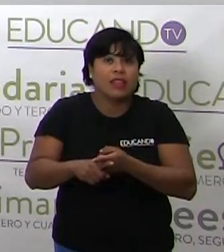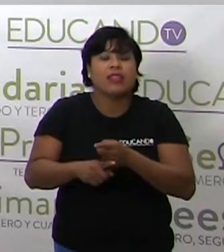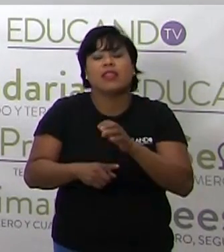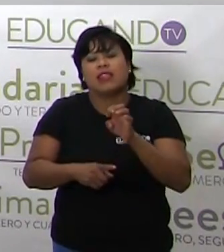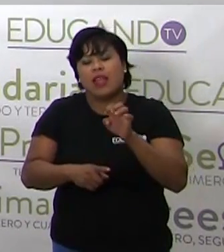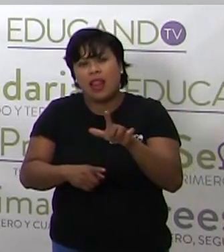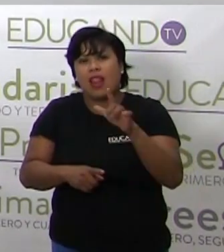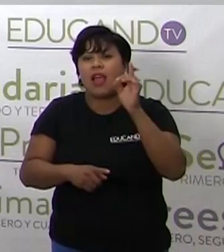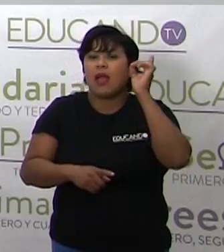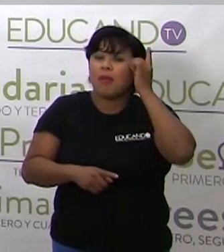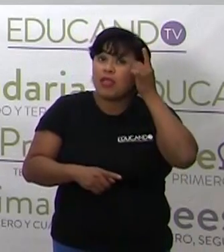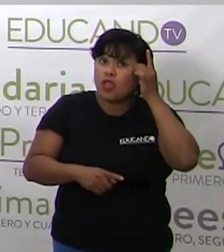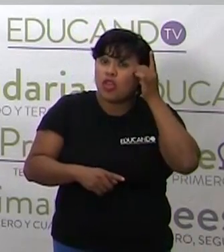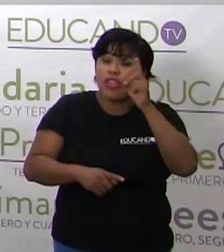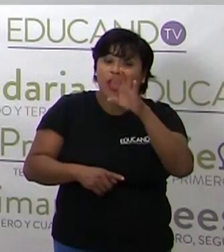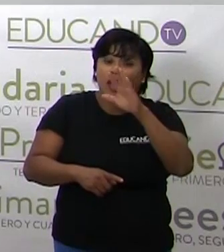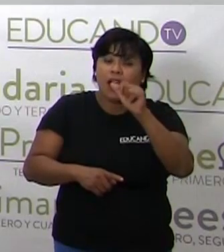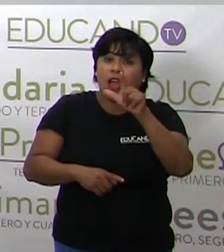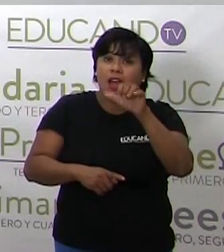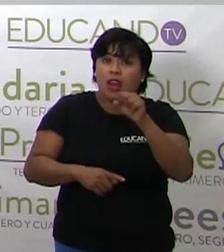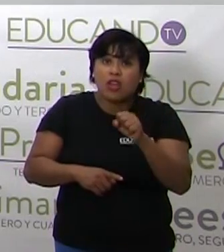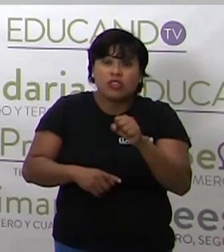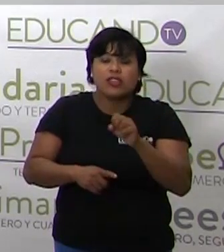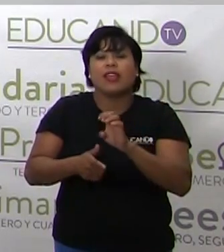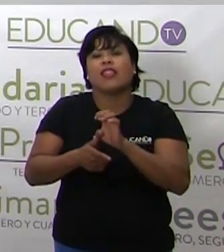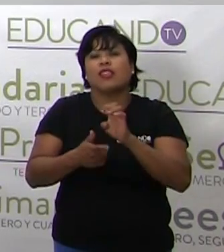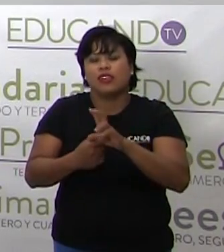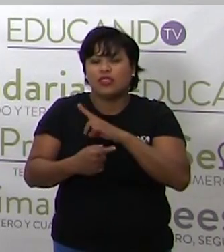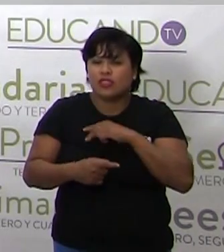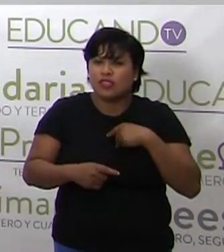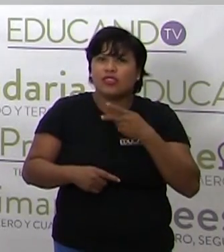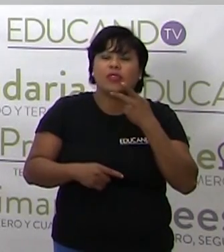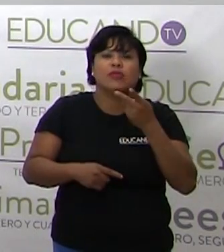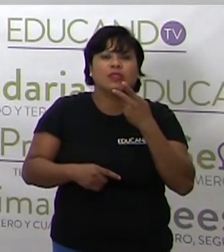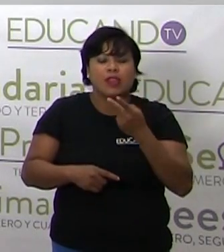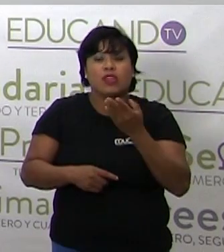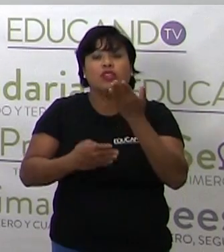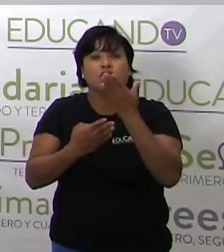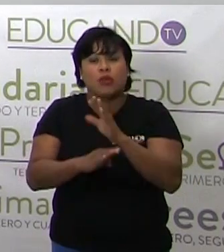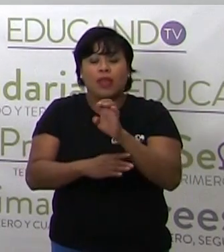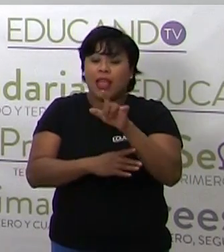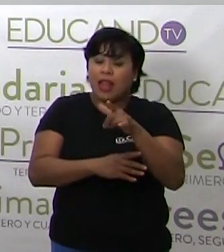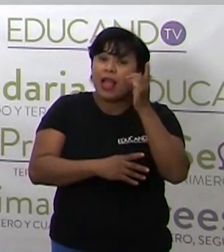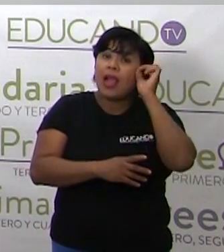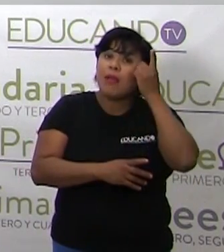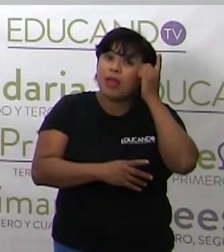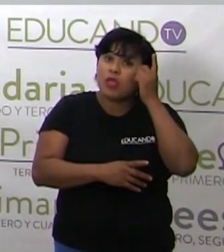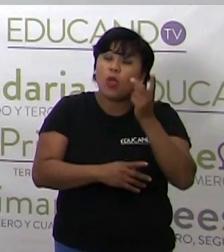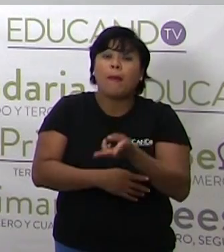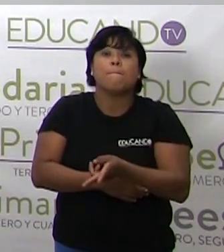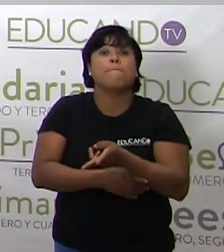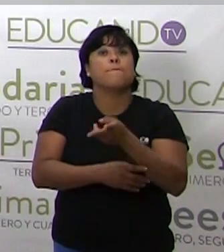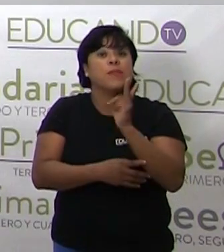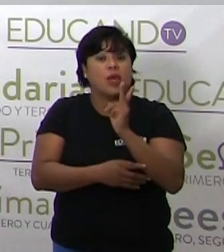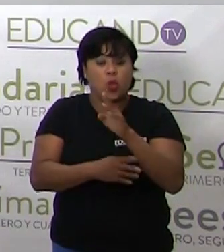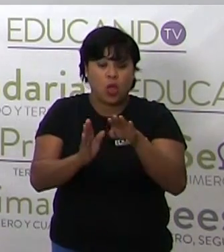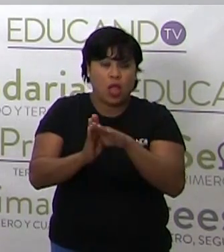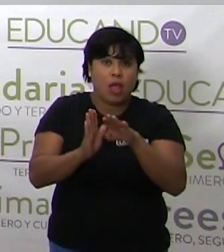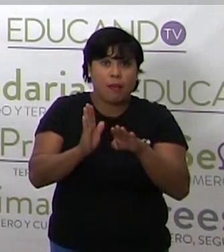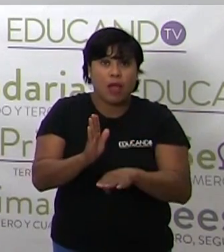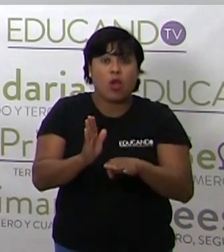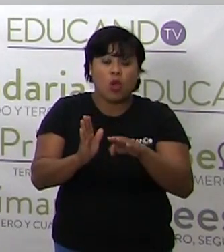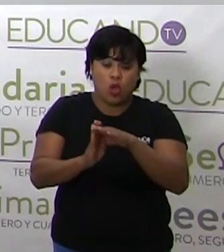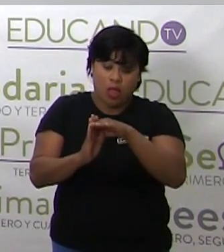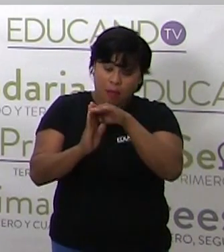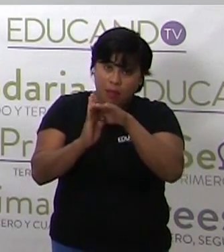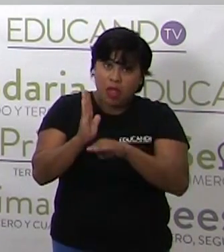Si decimos el caballo de Carlos, entonces estamos hablando de el caballo, pero abarco